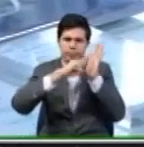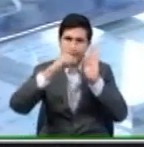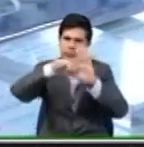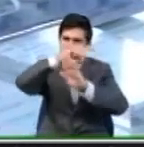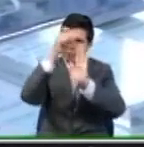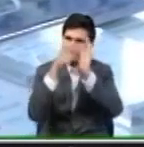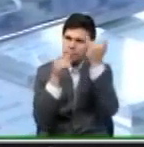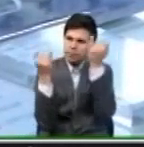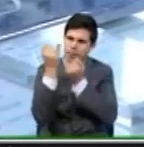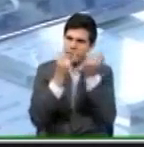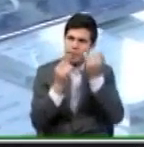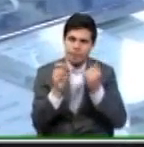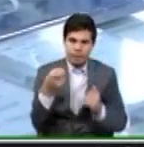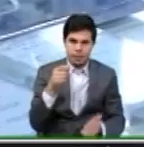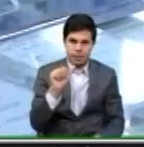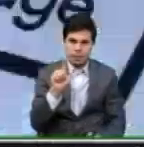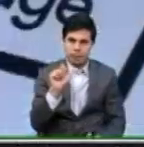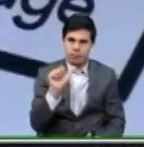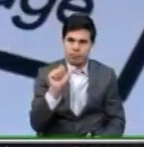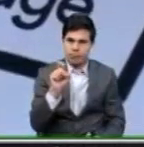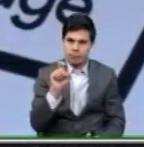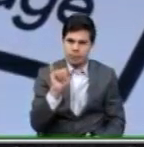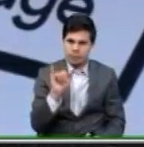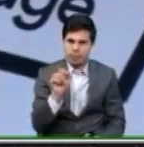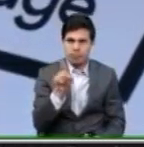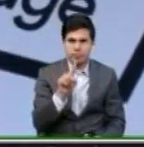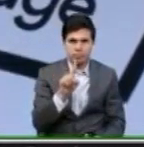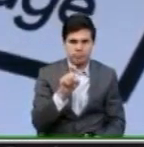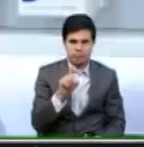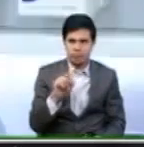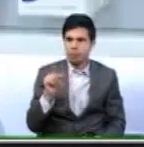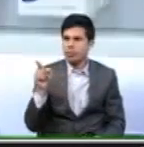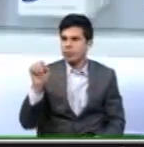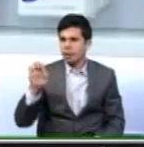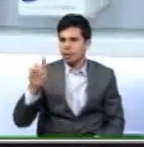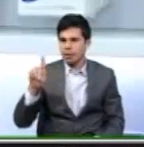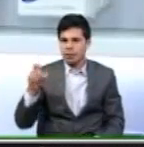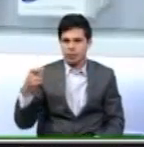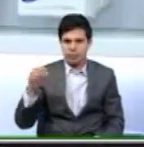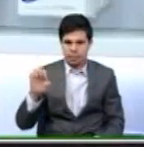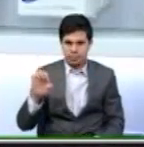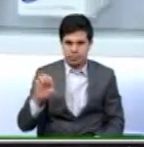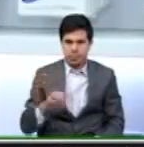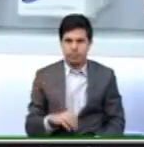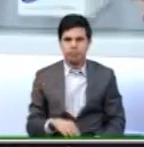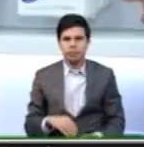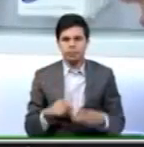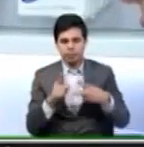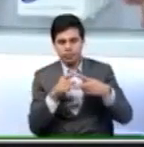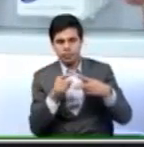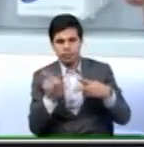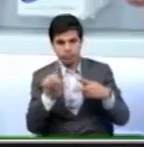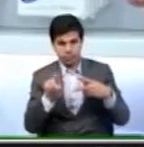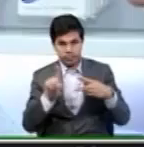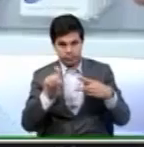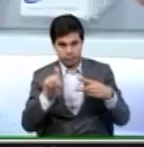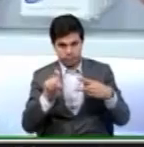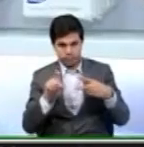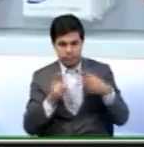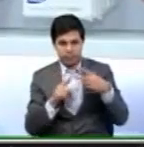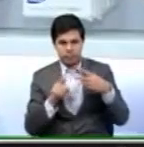diseño, el Samsung Galaxy S6 y el Galaxy S6 Edge. Las características del S6 y del S6